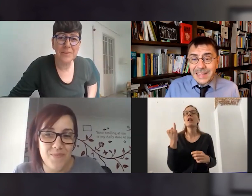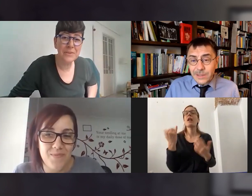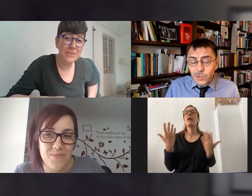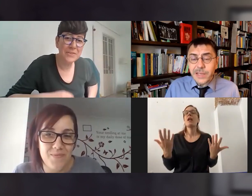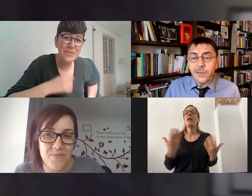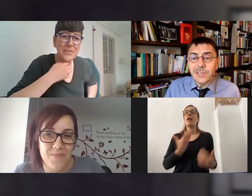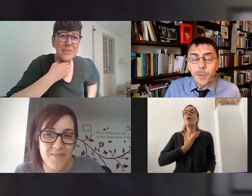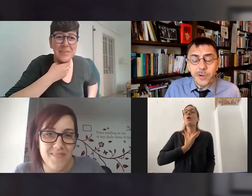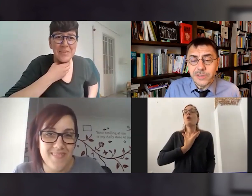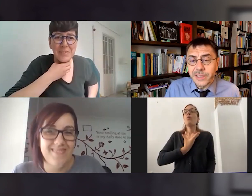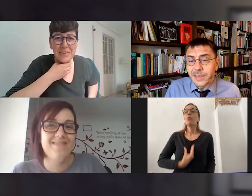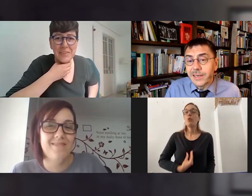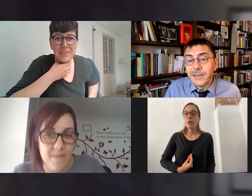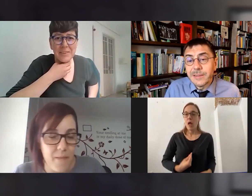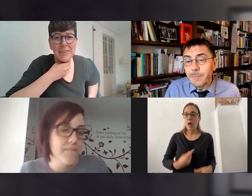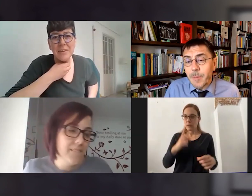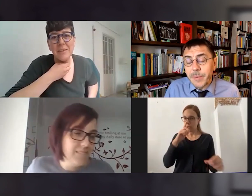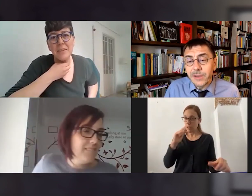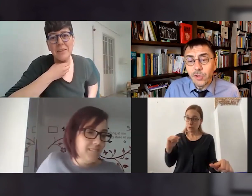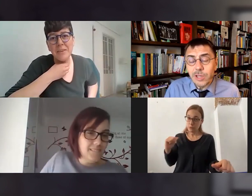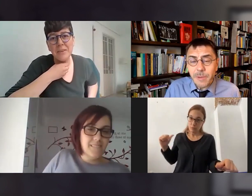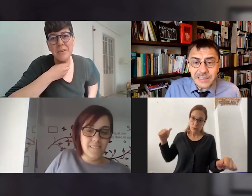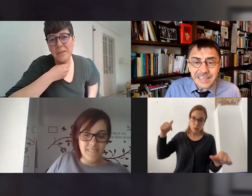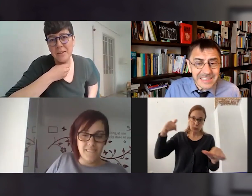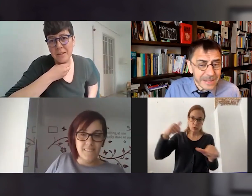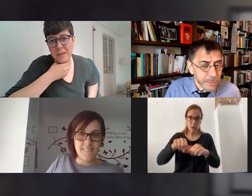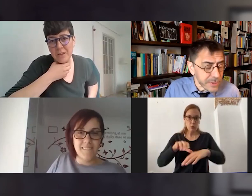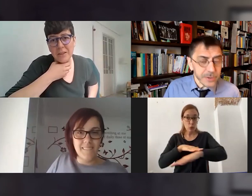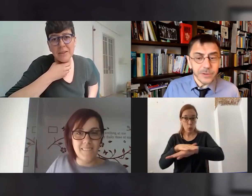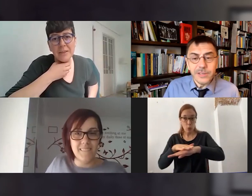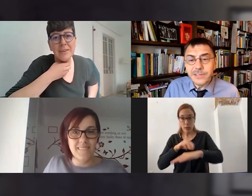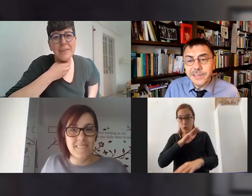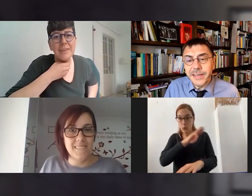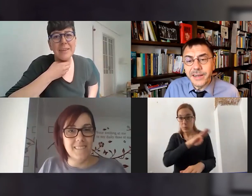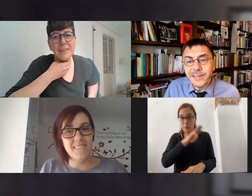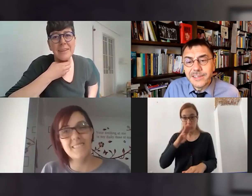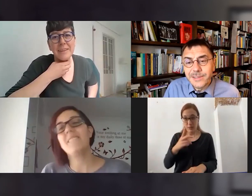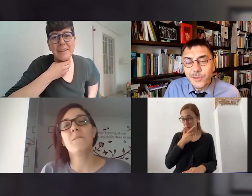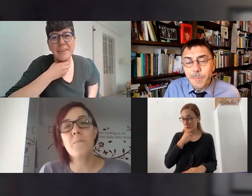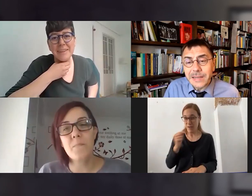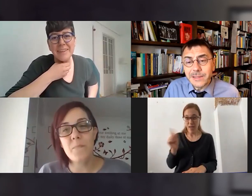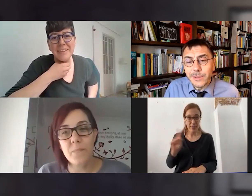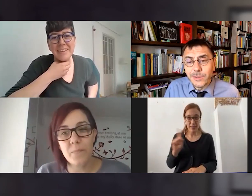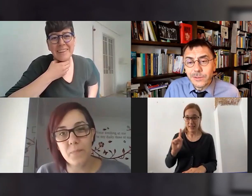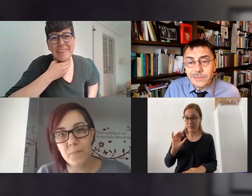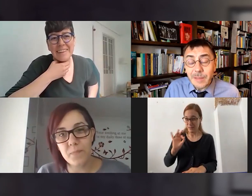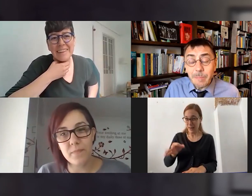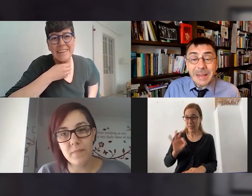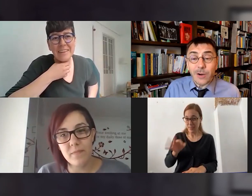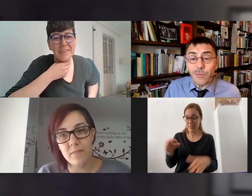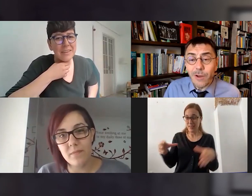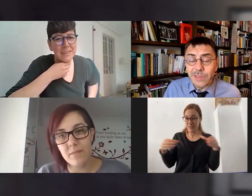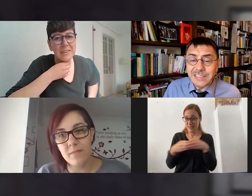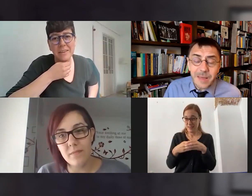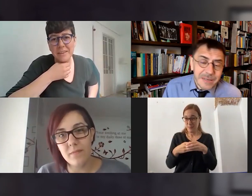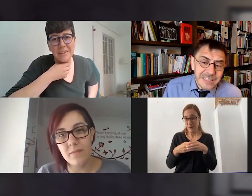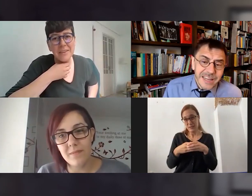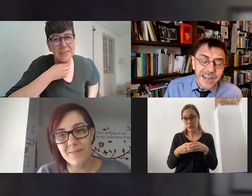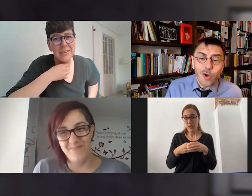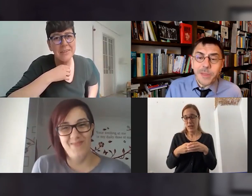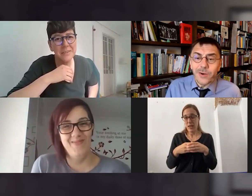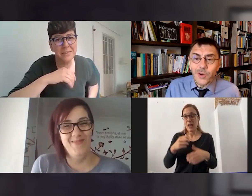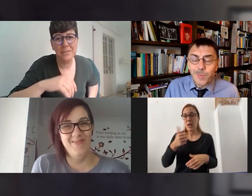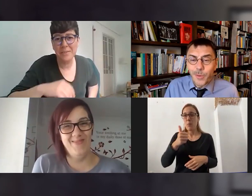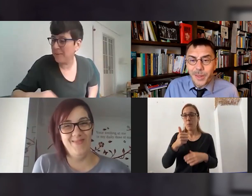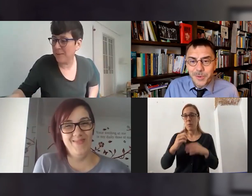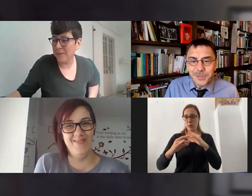con tantos años de gobiernos del PP, no debe ser sencillo ser de un partido de perroflautas que además están en